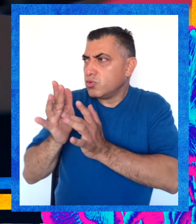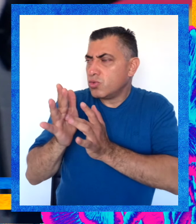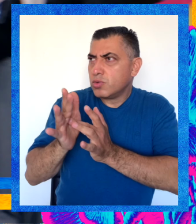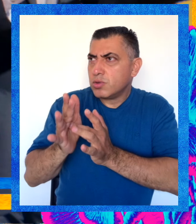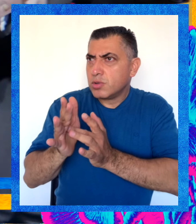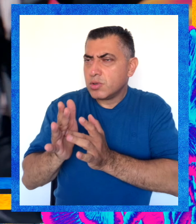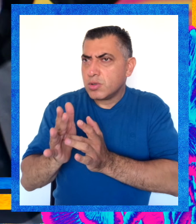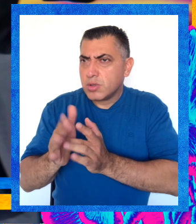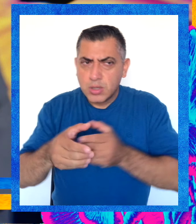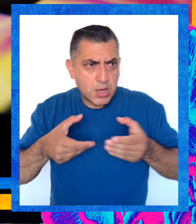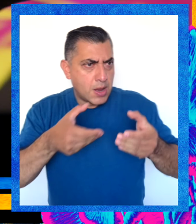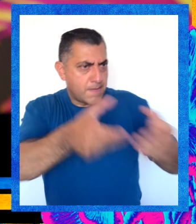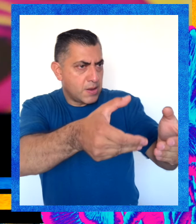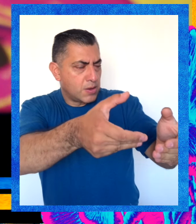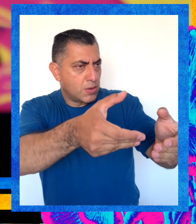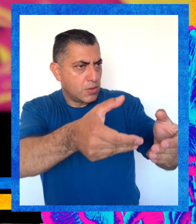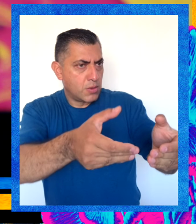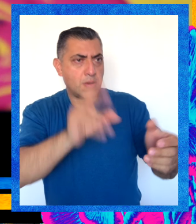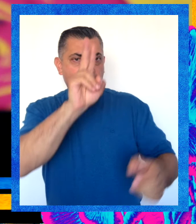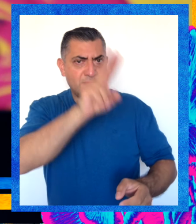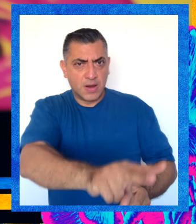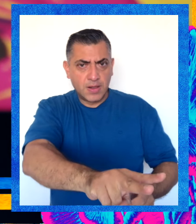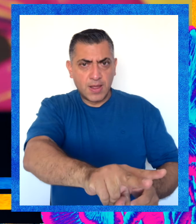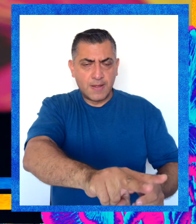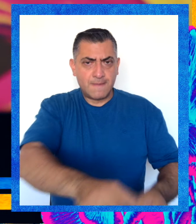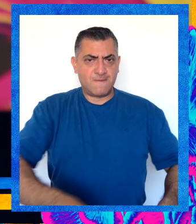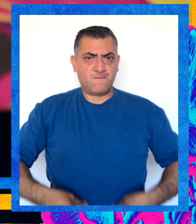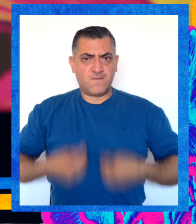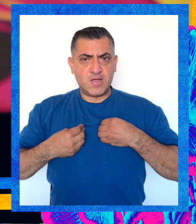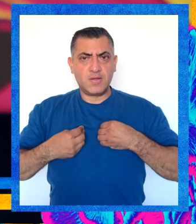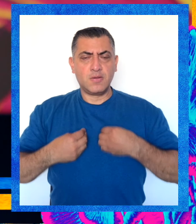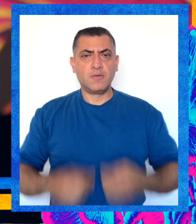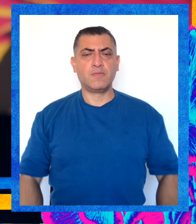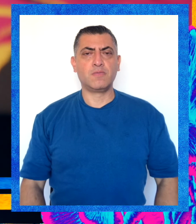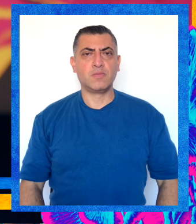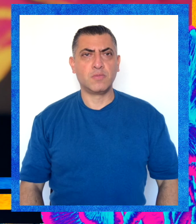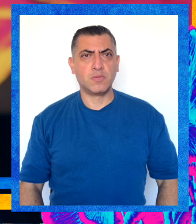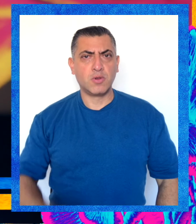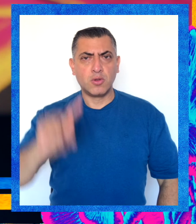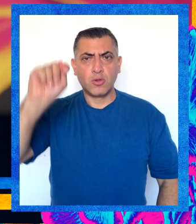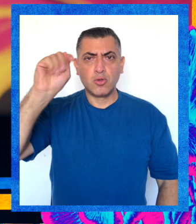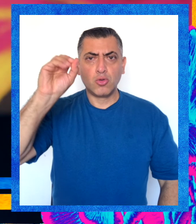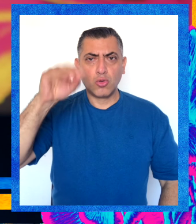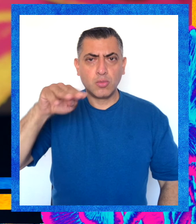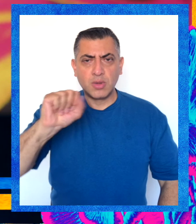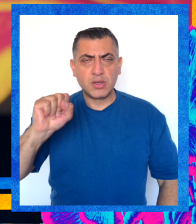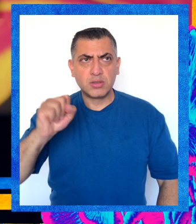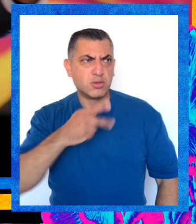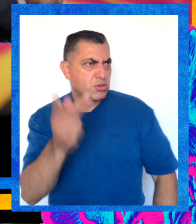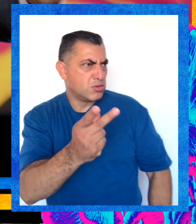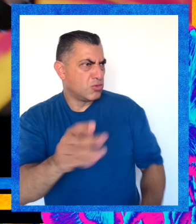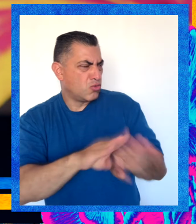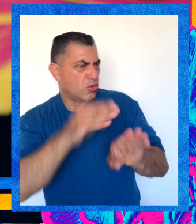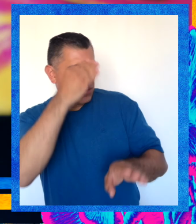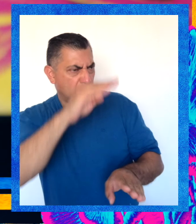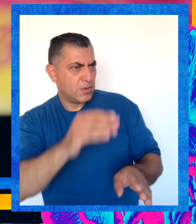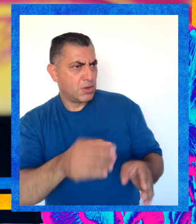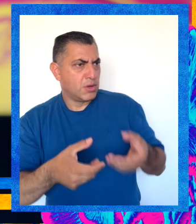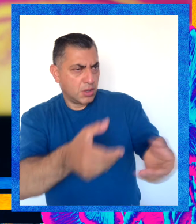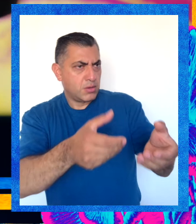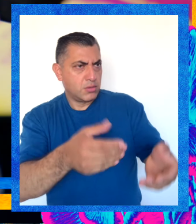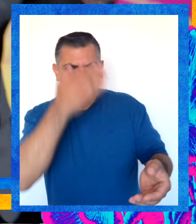es el camino la verdad y la vida tomás pregunto cómo podemos saber el camino